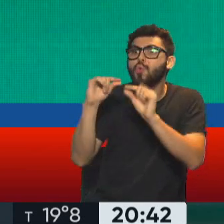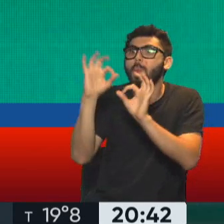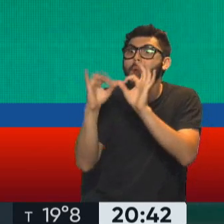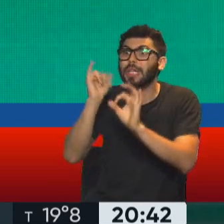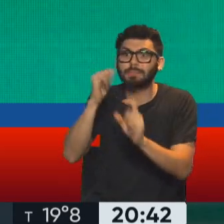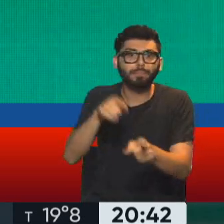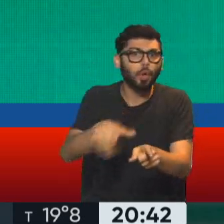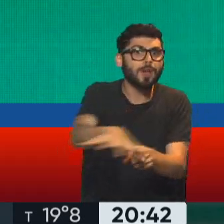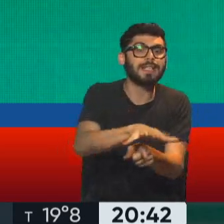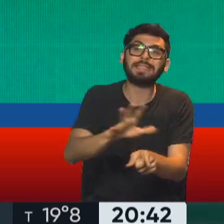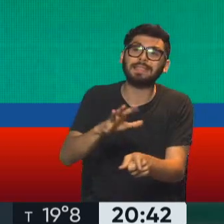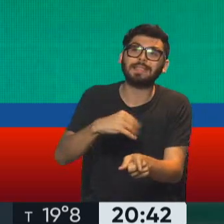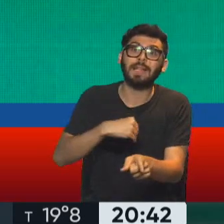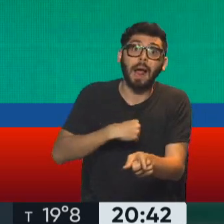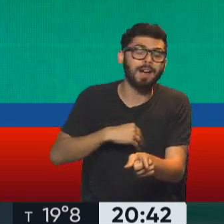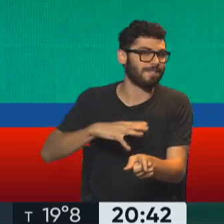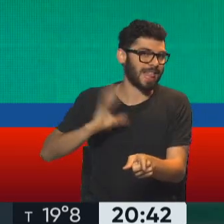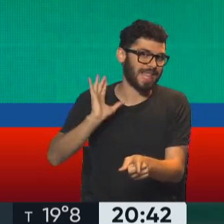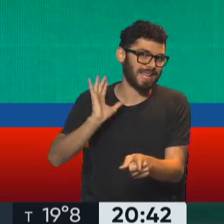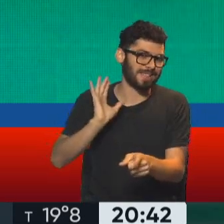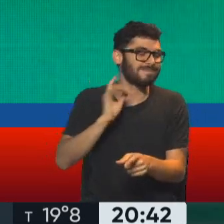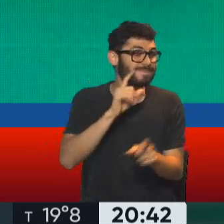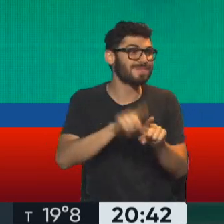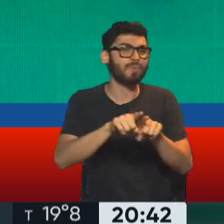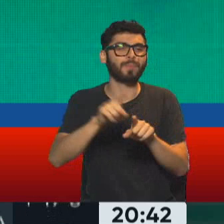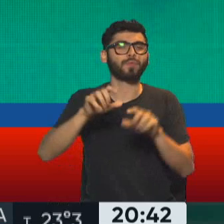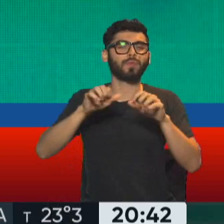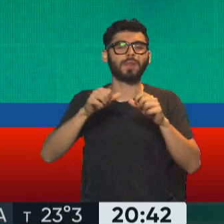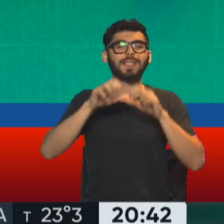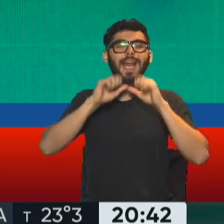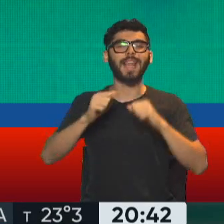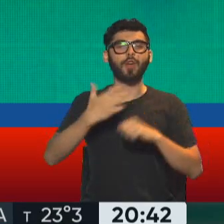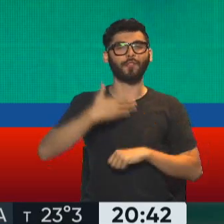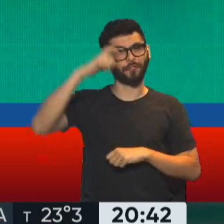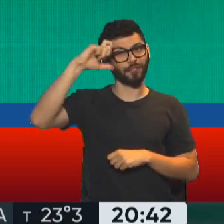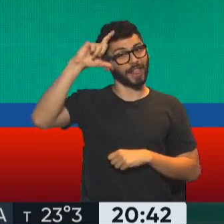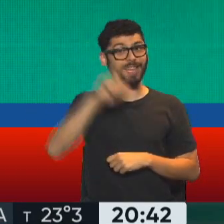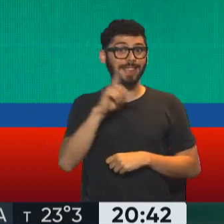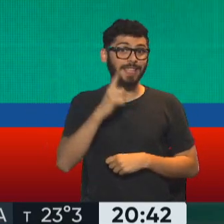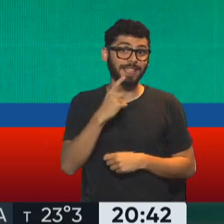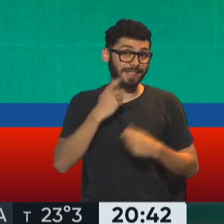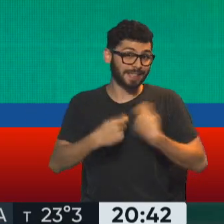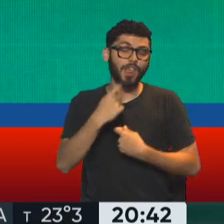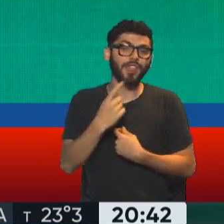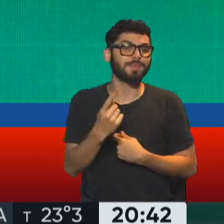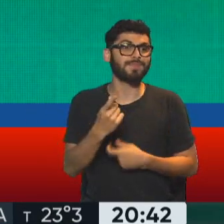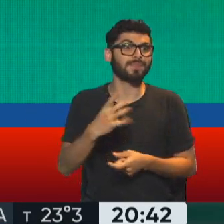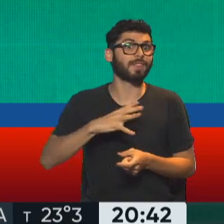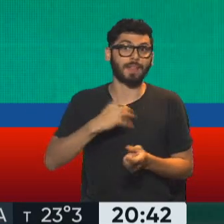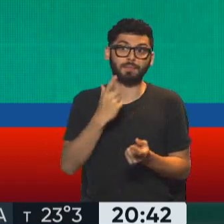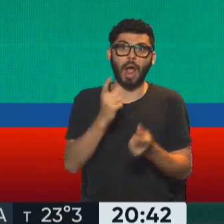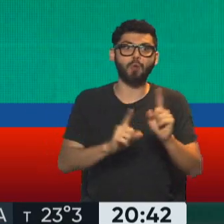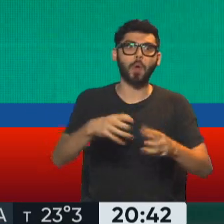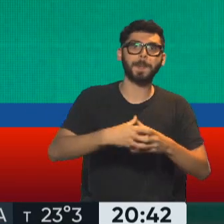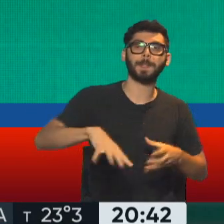apunta Feletti, digo, cuando ven el problema de los precios y demás, es como una señal clara postelectoral a ese sector que quizás está enojado, un